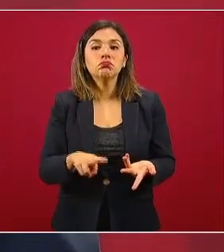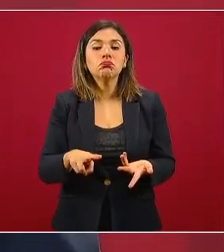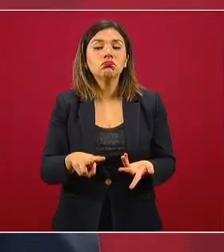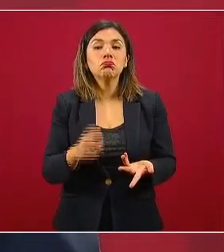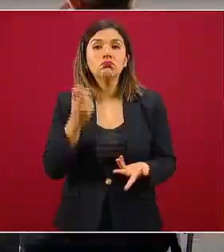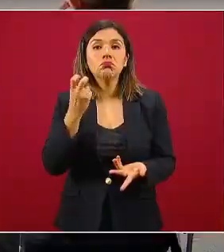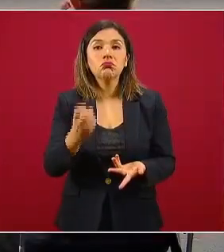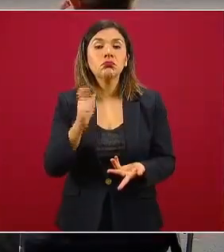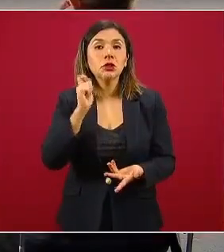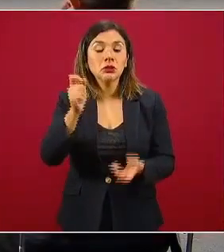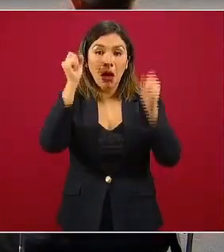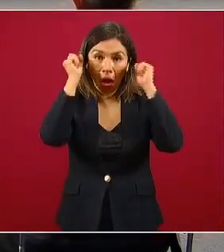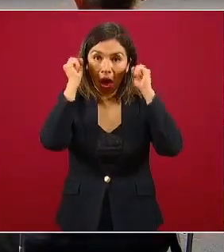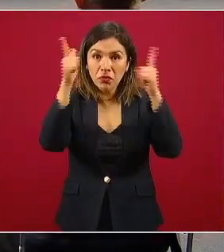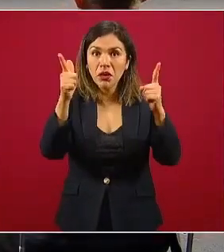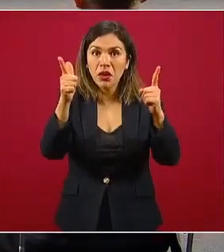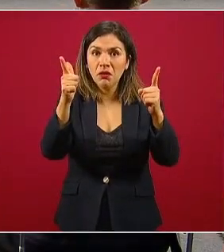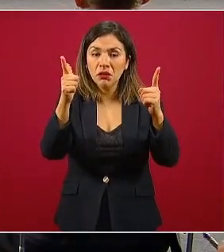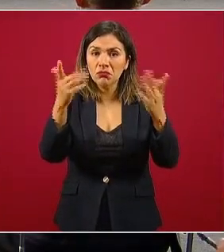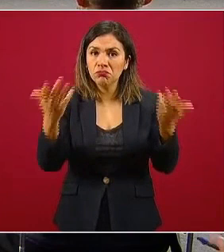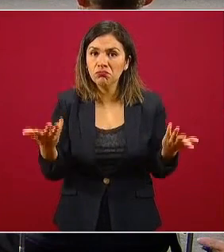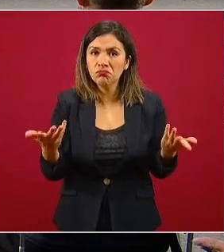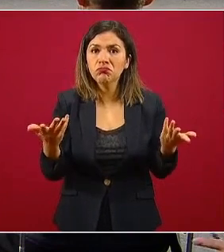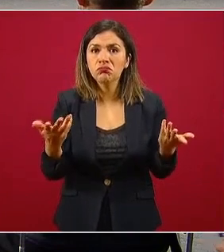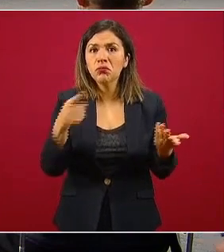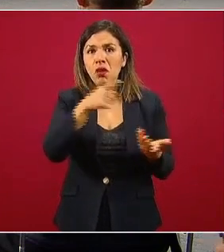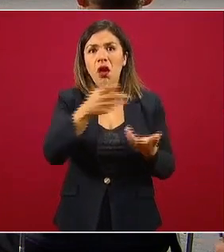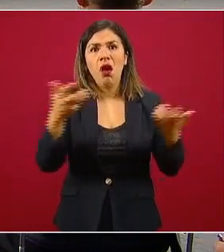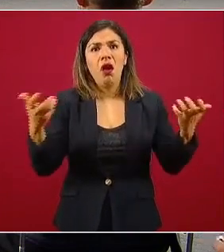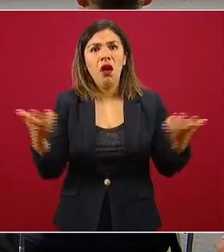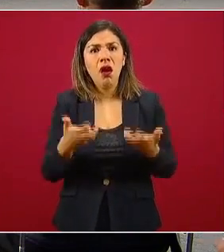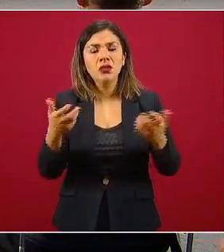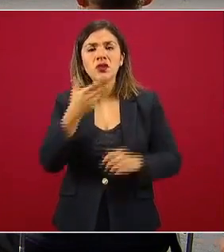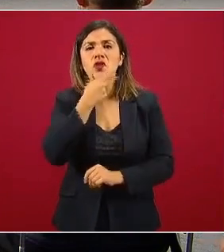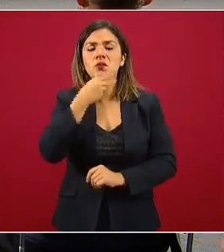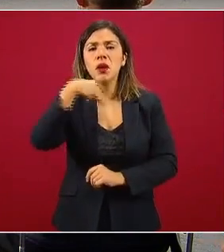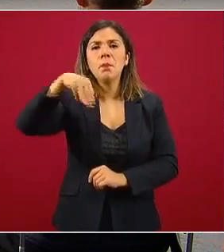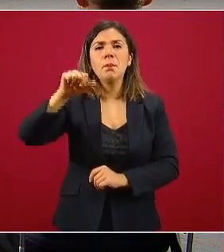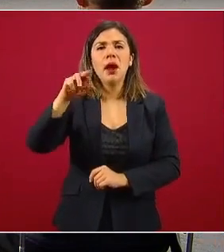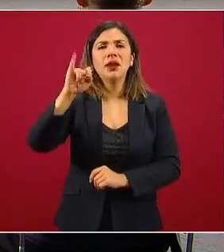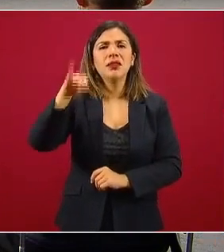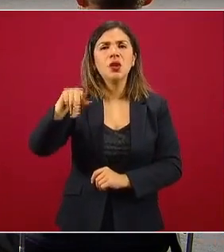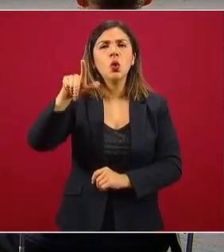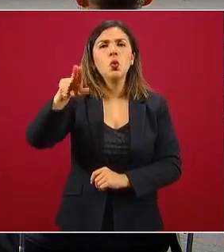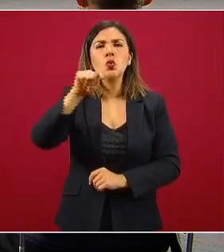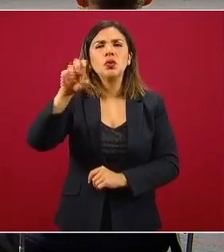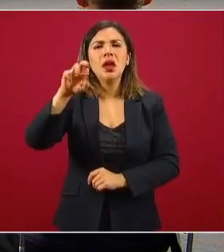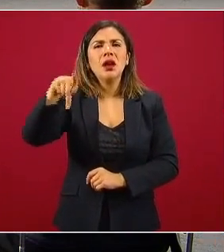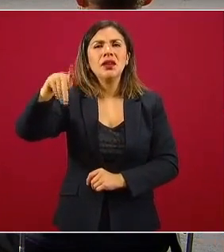es admirable lo que hizo Martin Luther King,